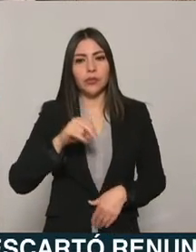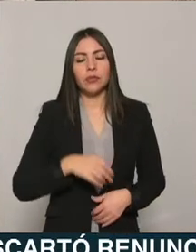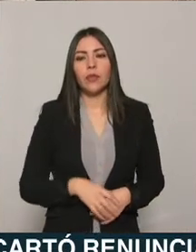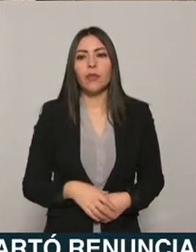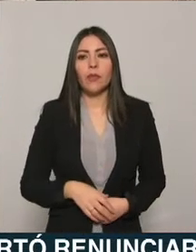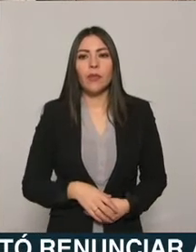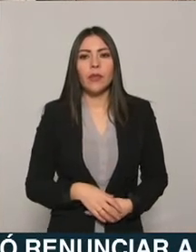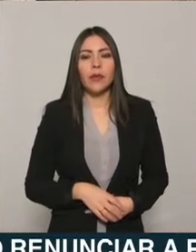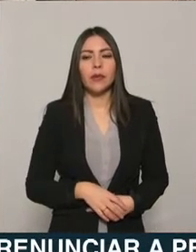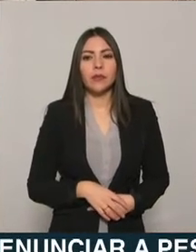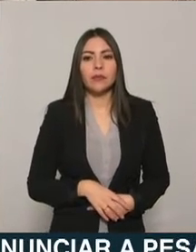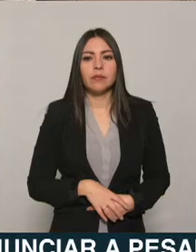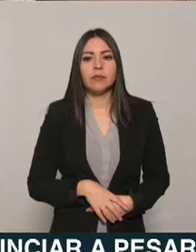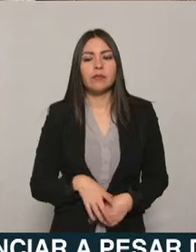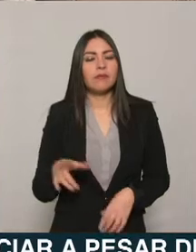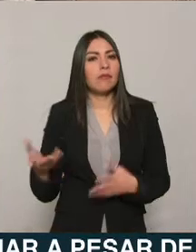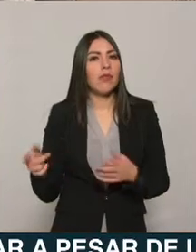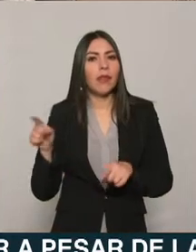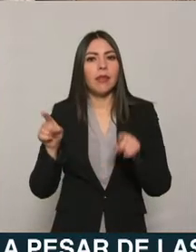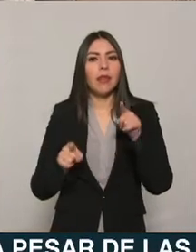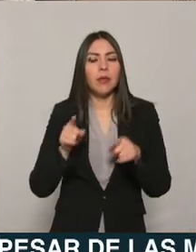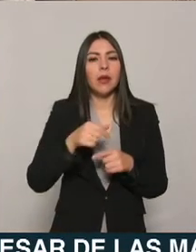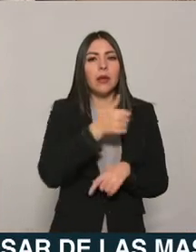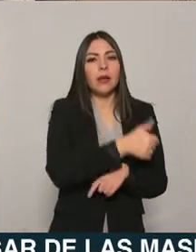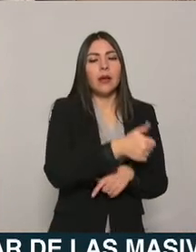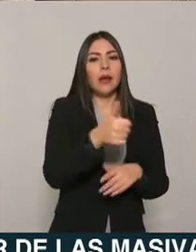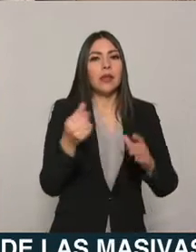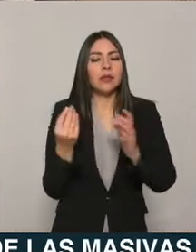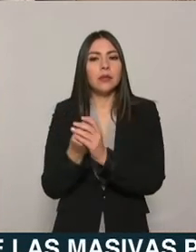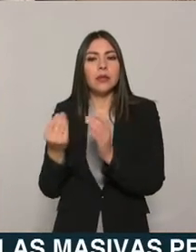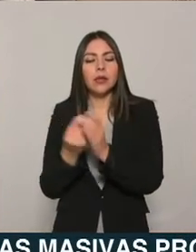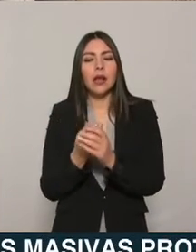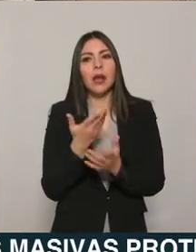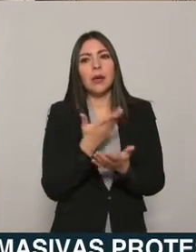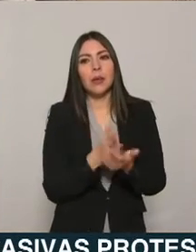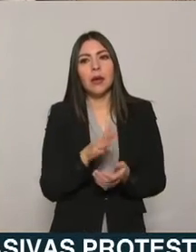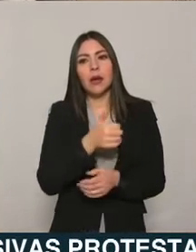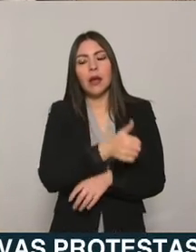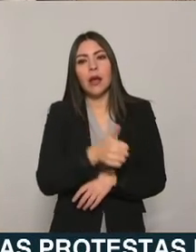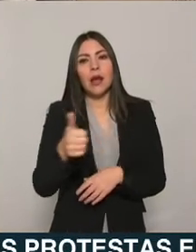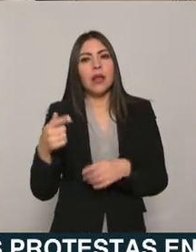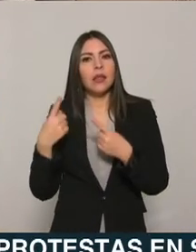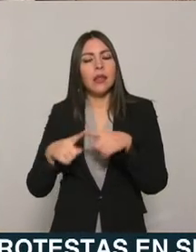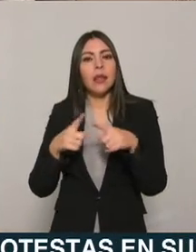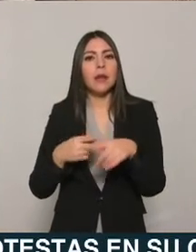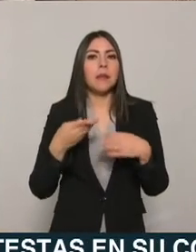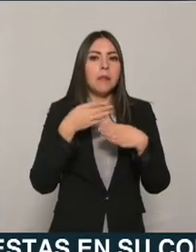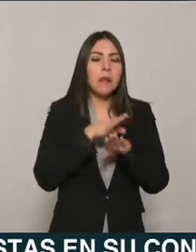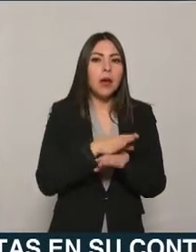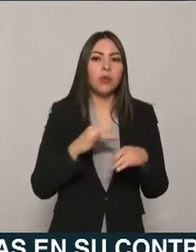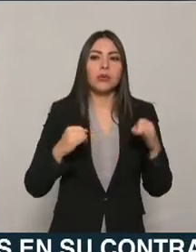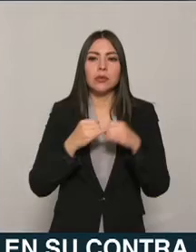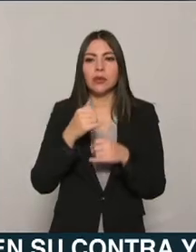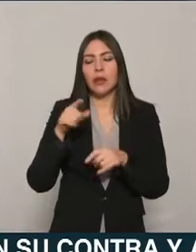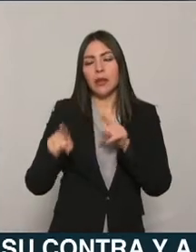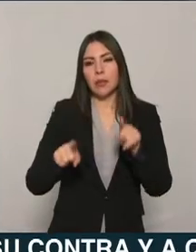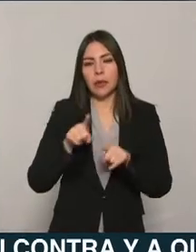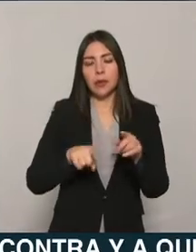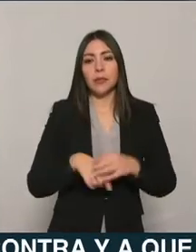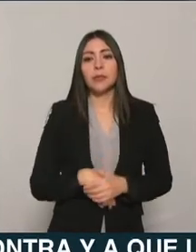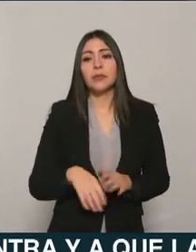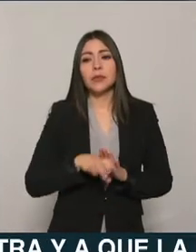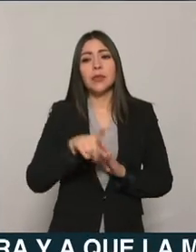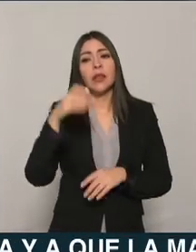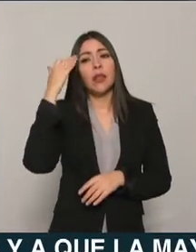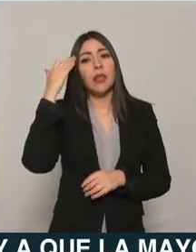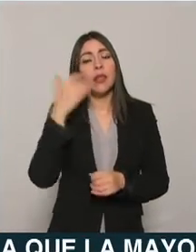ahí va a depender caso a caso. Y también depende de las políticas que tenga cada banco o cada institución financiera. Si usted tuvo